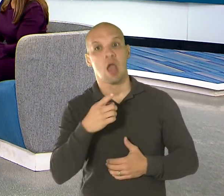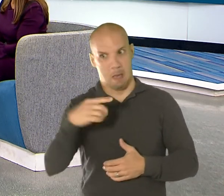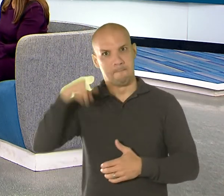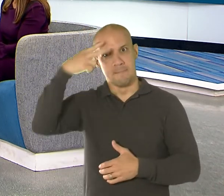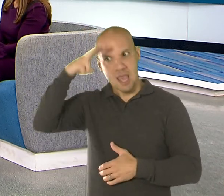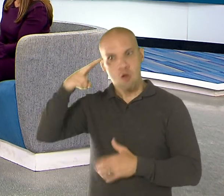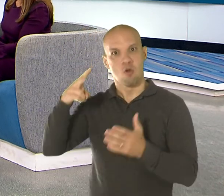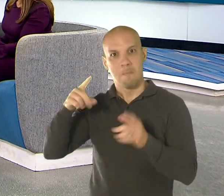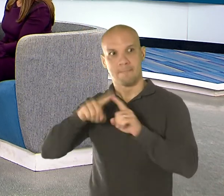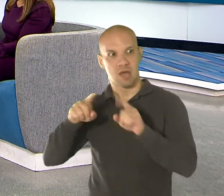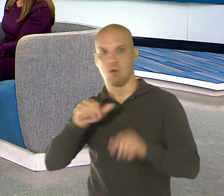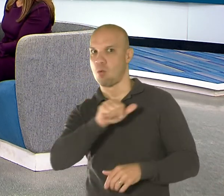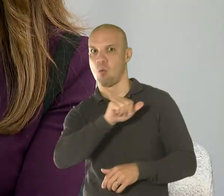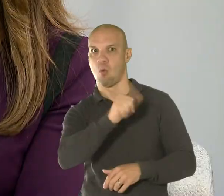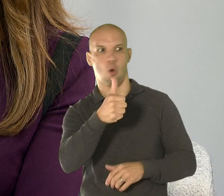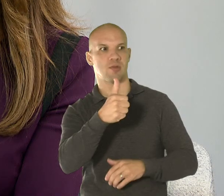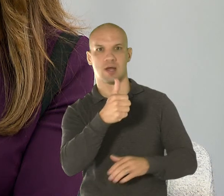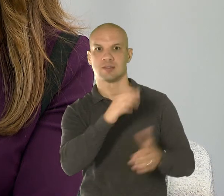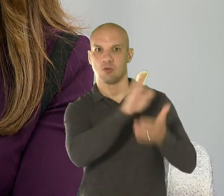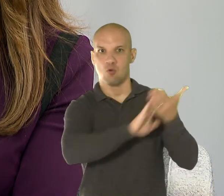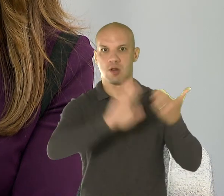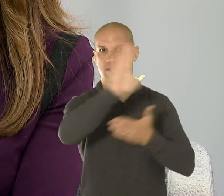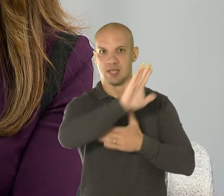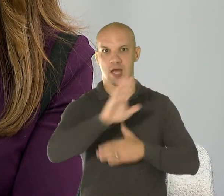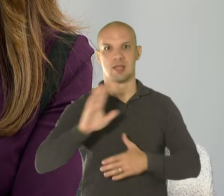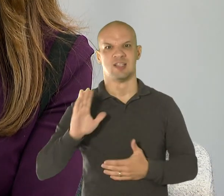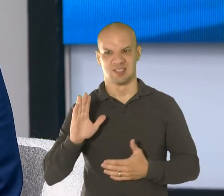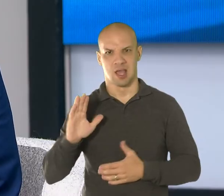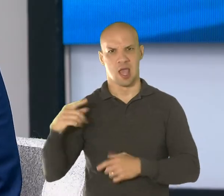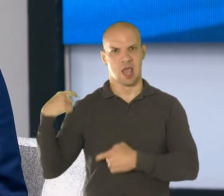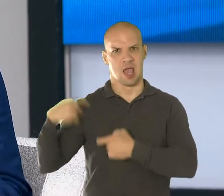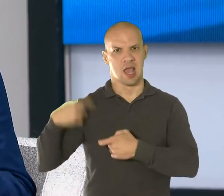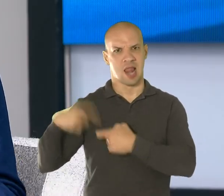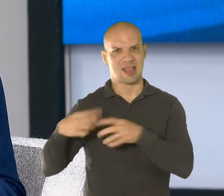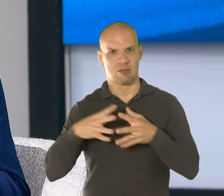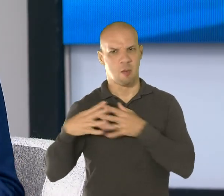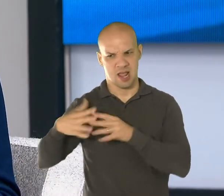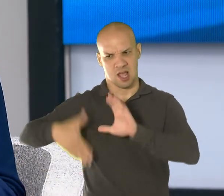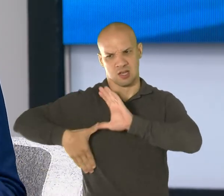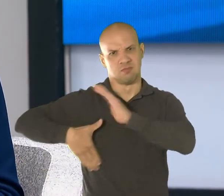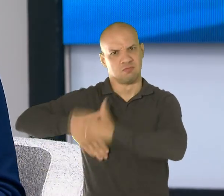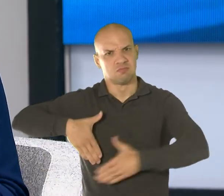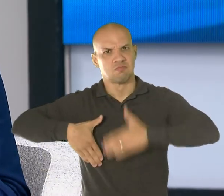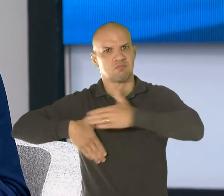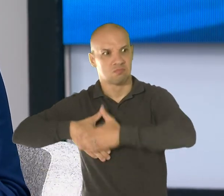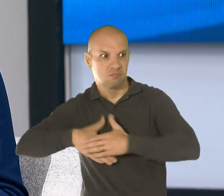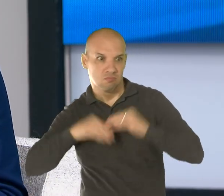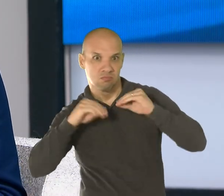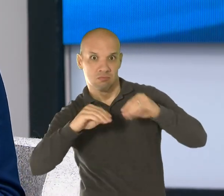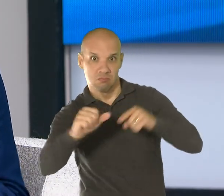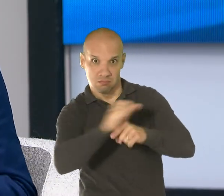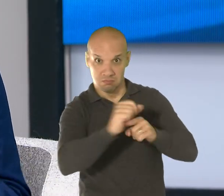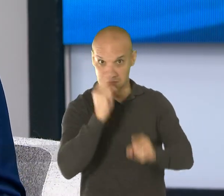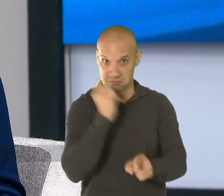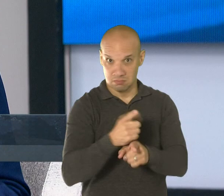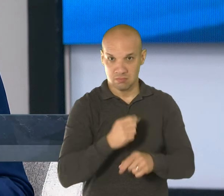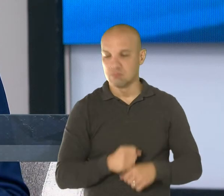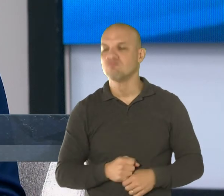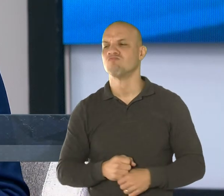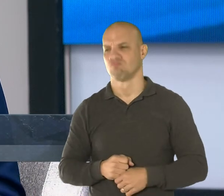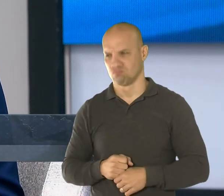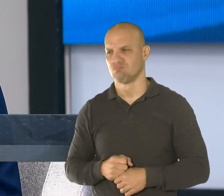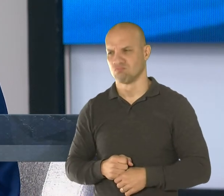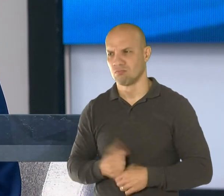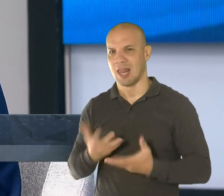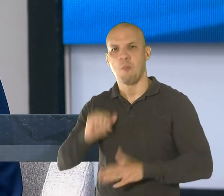están capacitando a otras universidades en Latinoamérica. Sí, sin duda. El objetivo, la meta es que podamos tener una red de